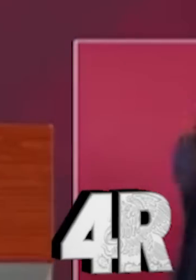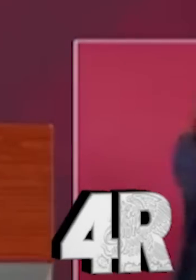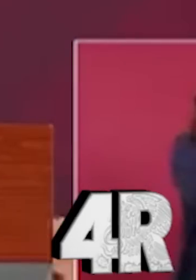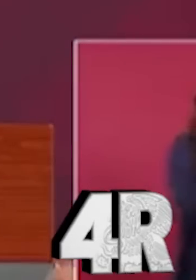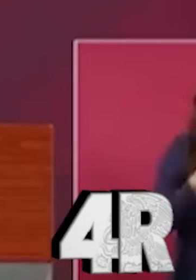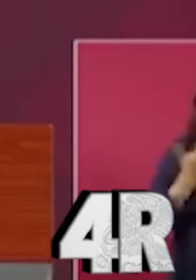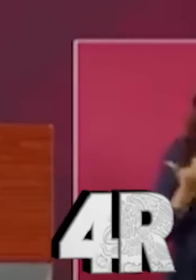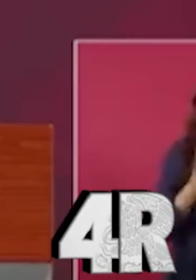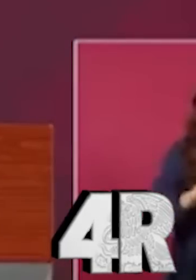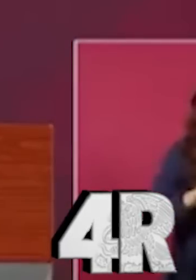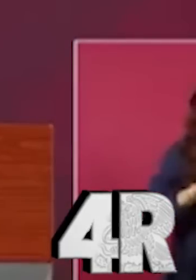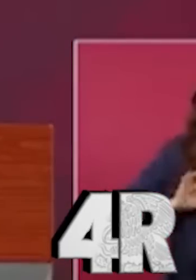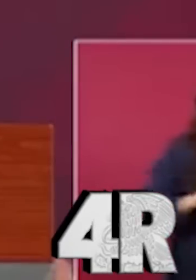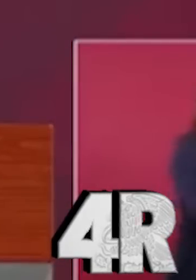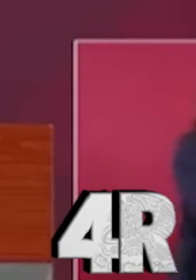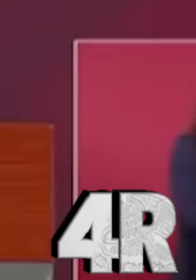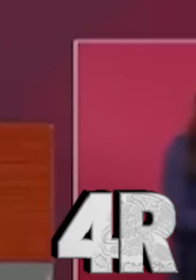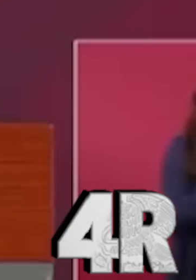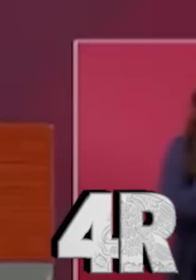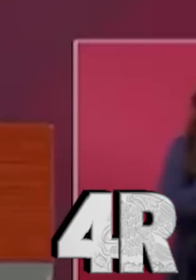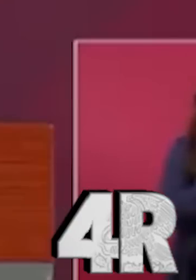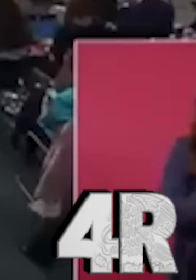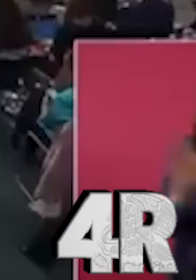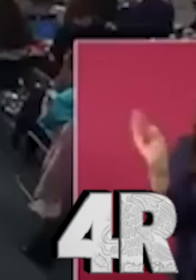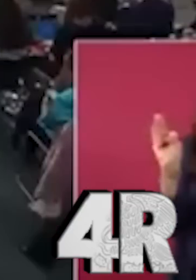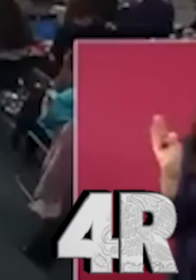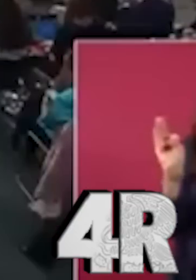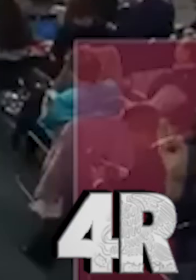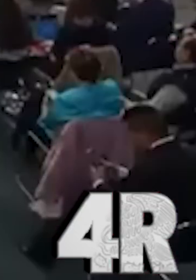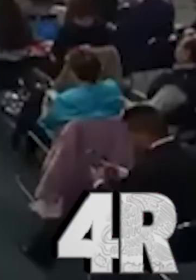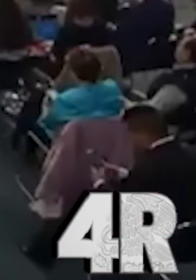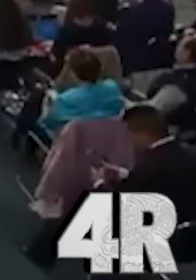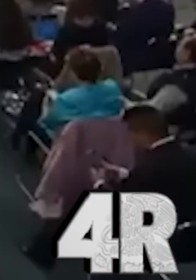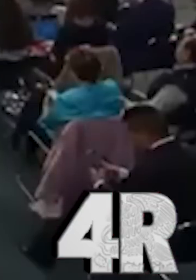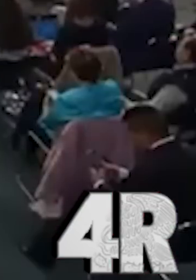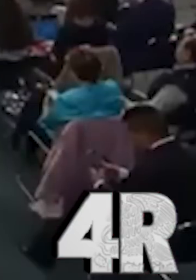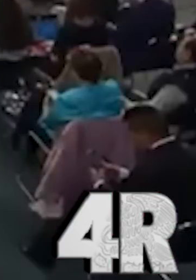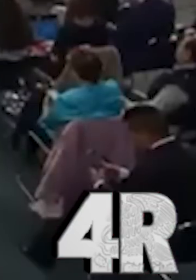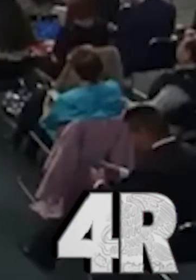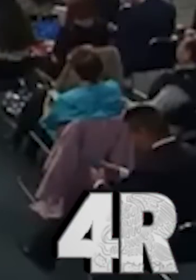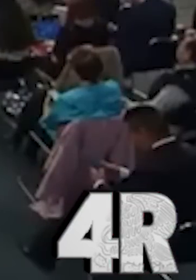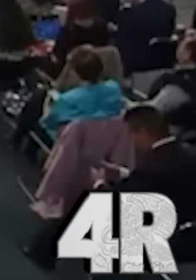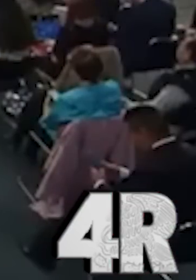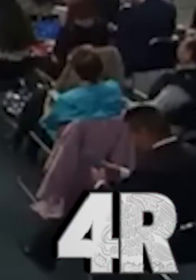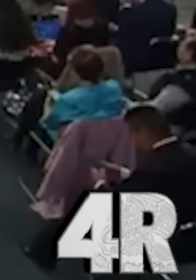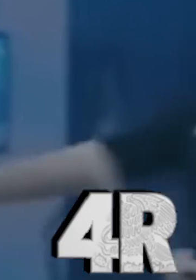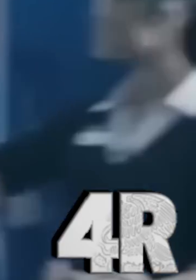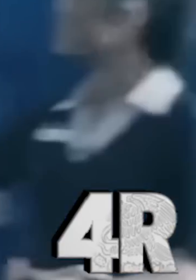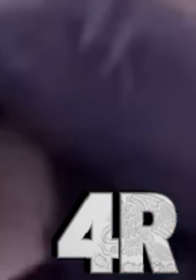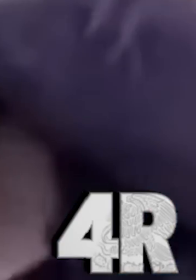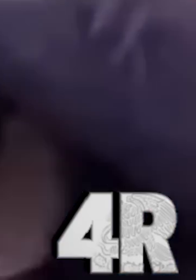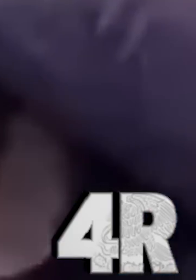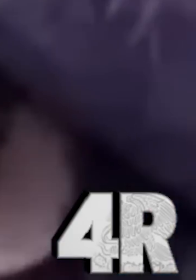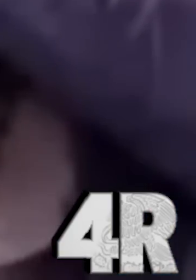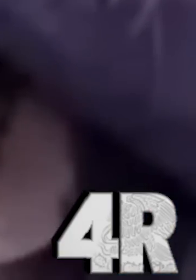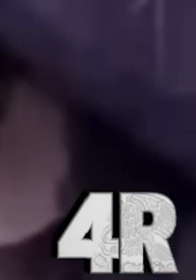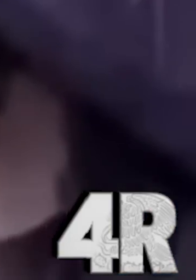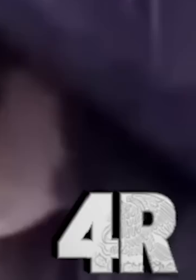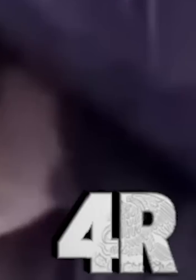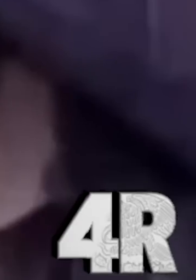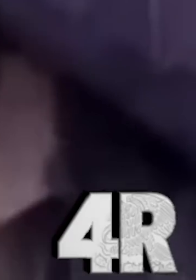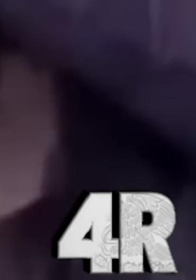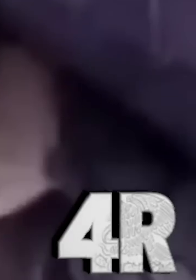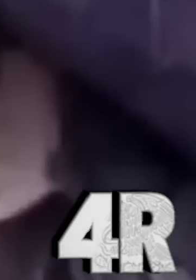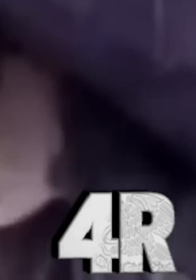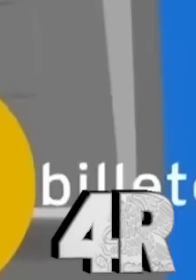ciudadanos. ¿Ustedes cómo ven la situación, ciudadanos? ¿Qué les parece esta excelente noticia de que Germán Larrea se queda con las